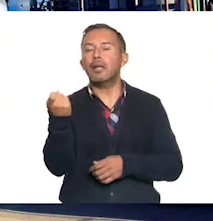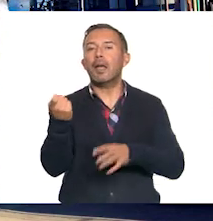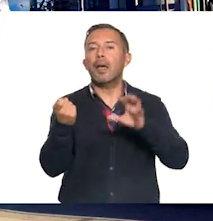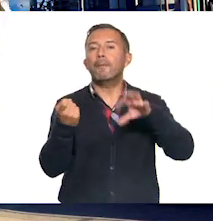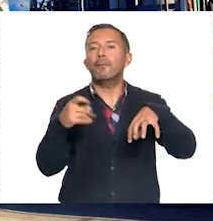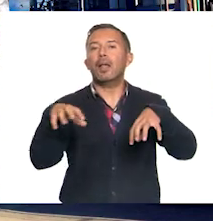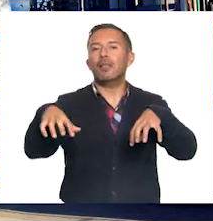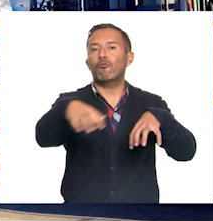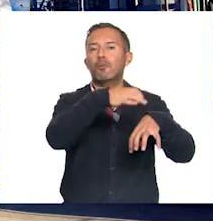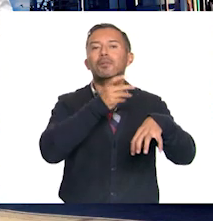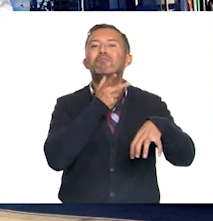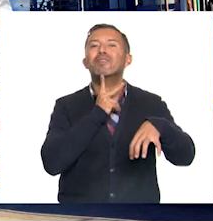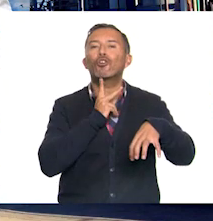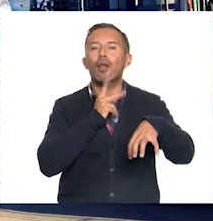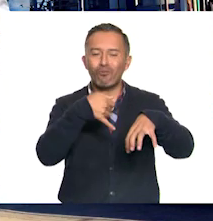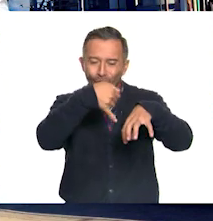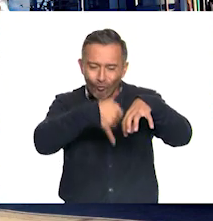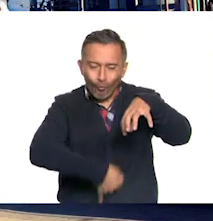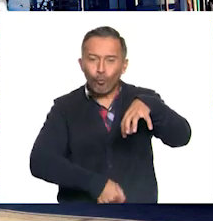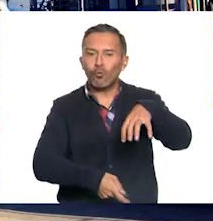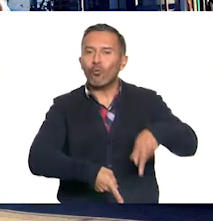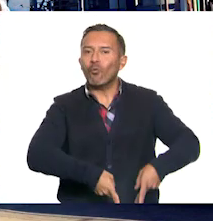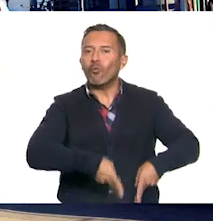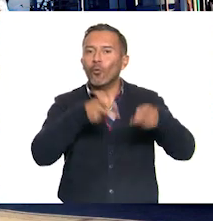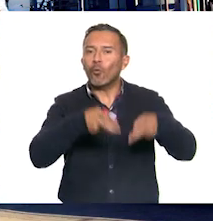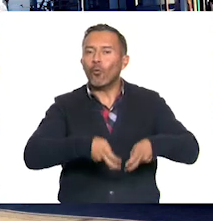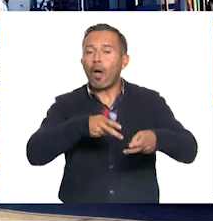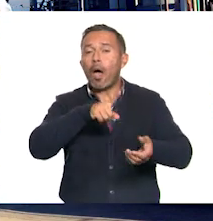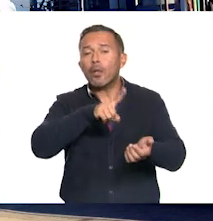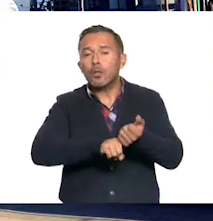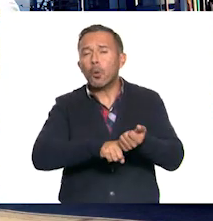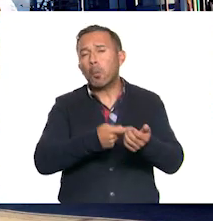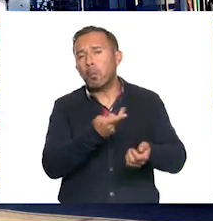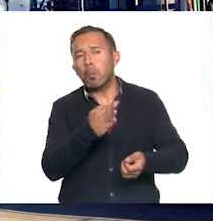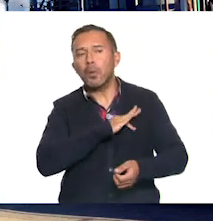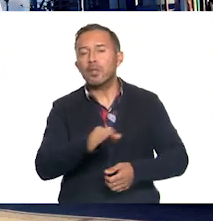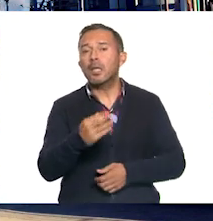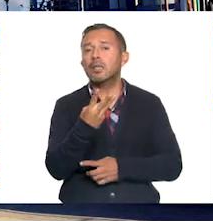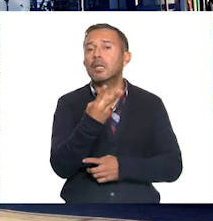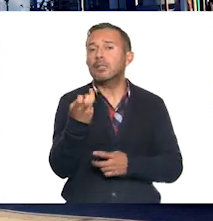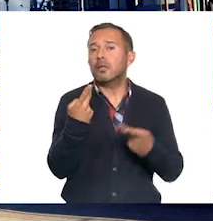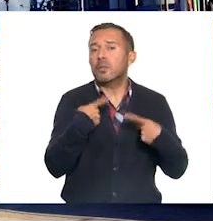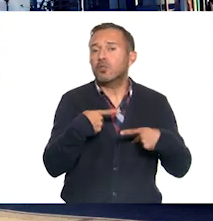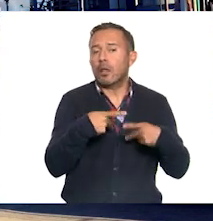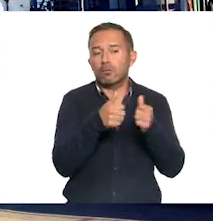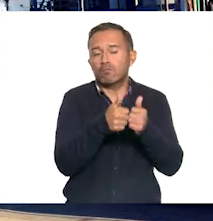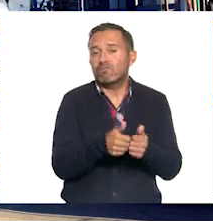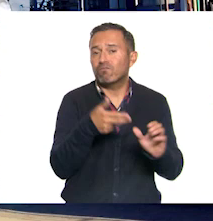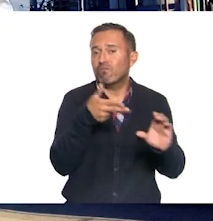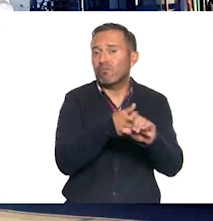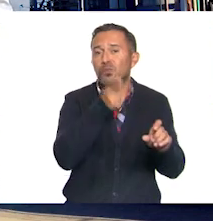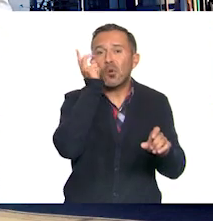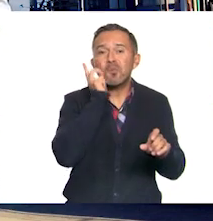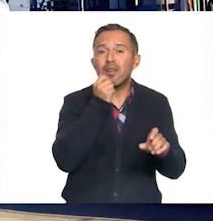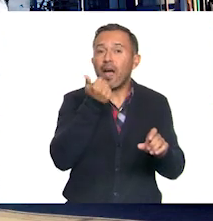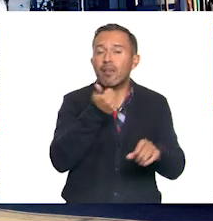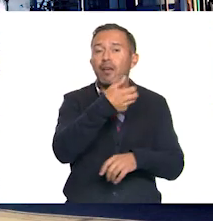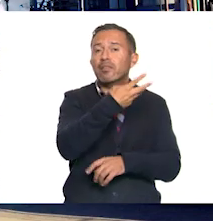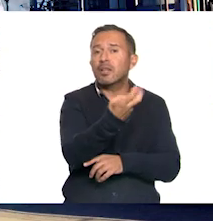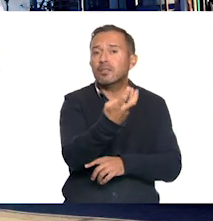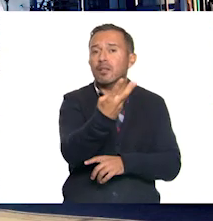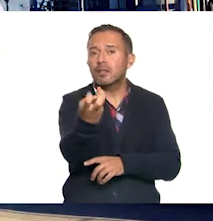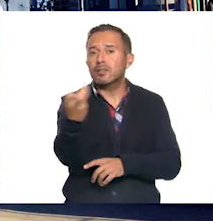petroleras, en las que viven aproximadamente unas 300 personas en cada una. ¿Pero cómo que